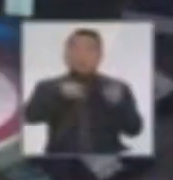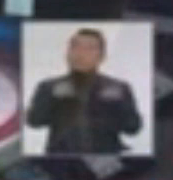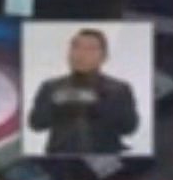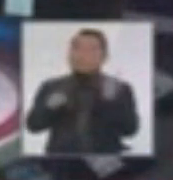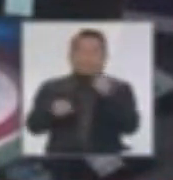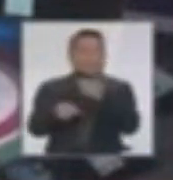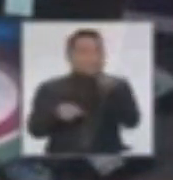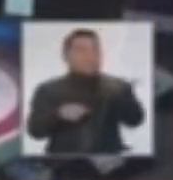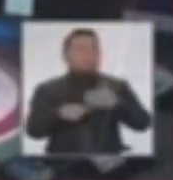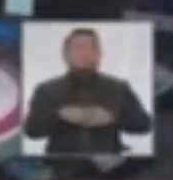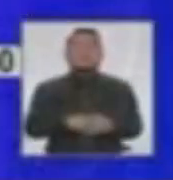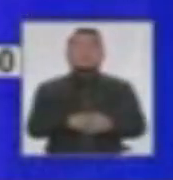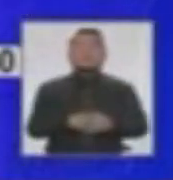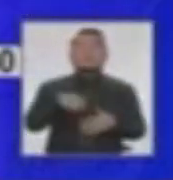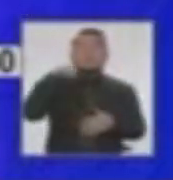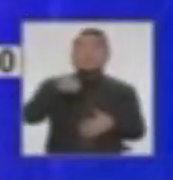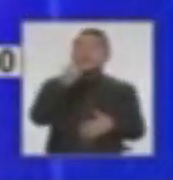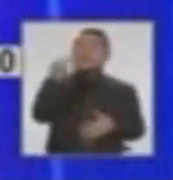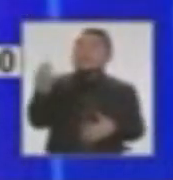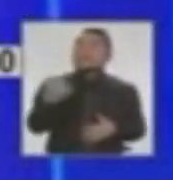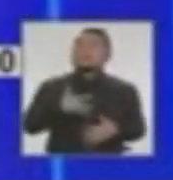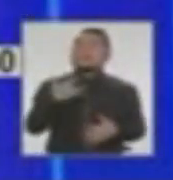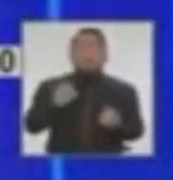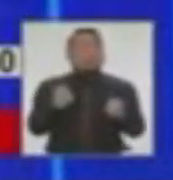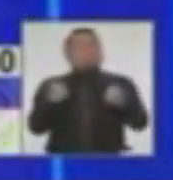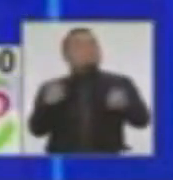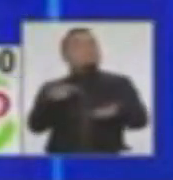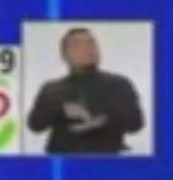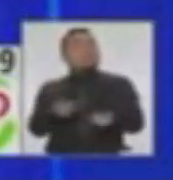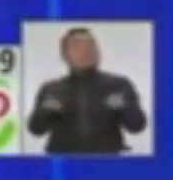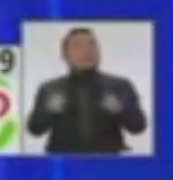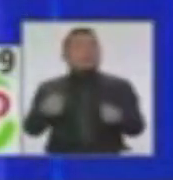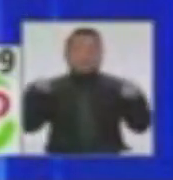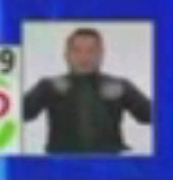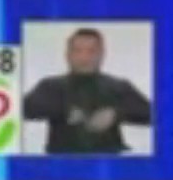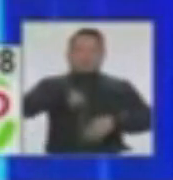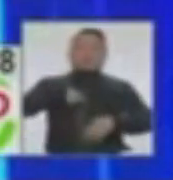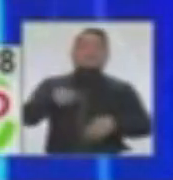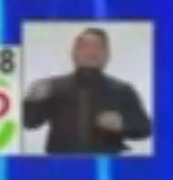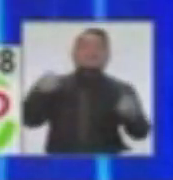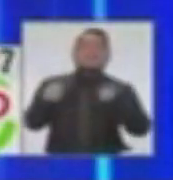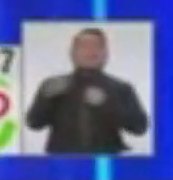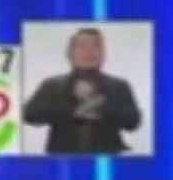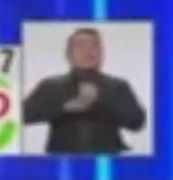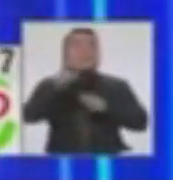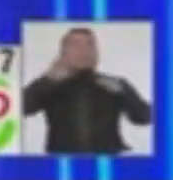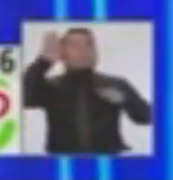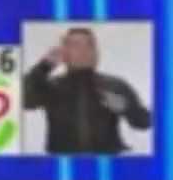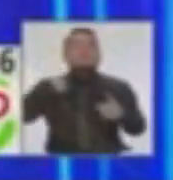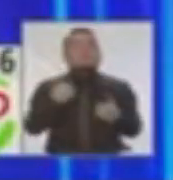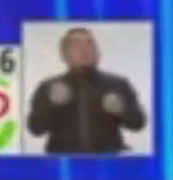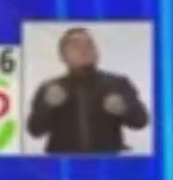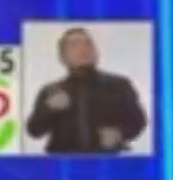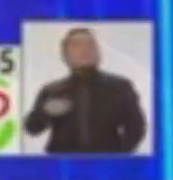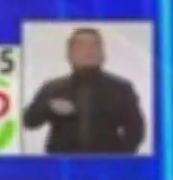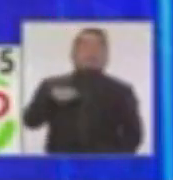gestión, ahí va a ir. Entonces, miren pues. Eso es lo que nos estamos enfrentando en estas elecciones. Tengo